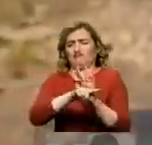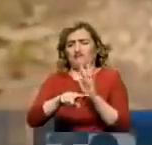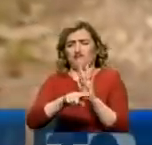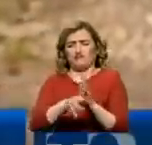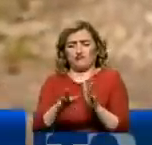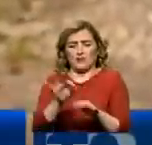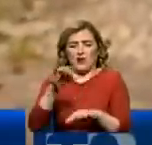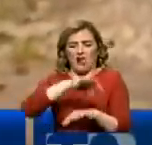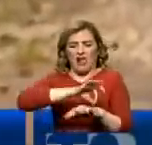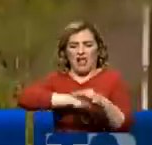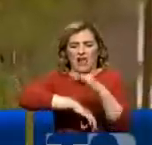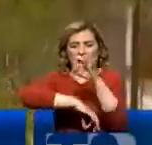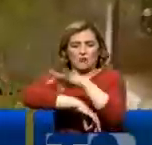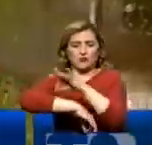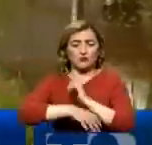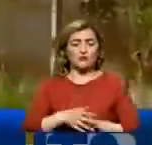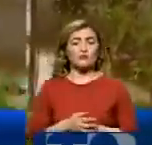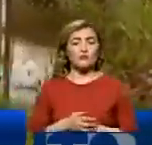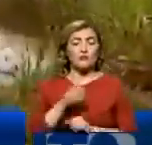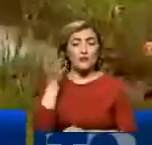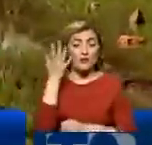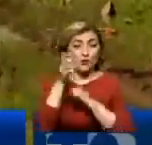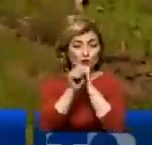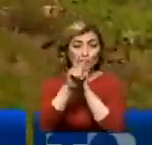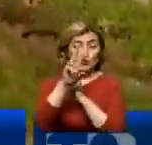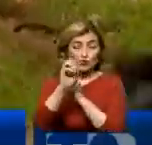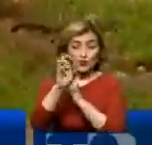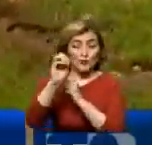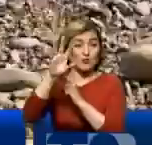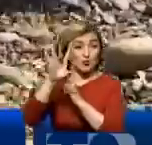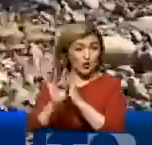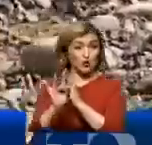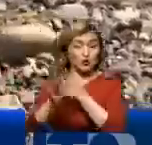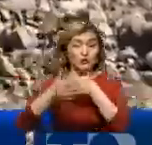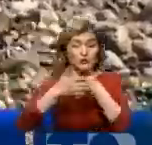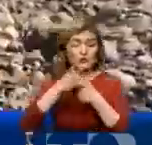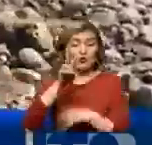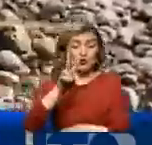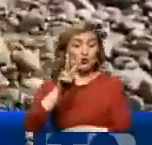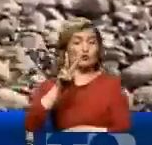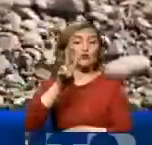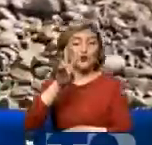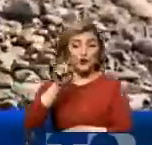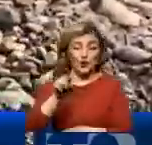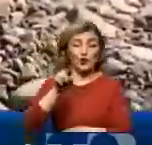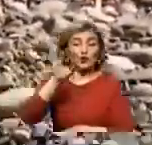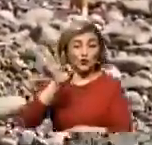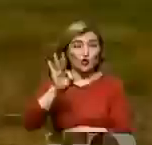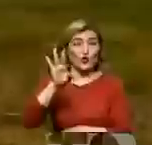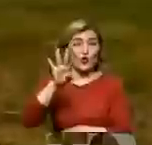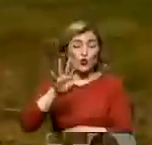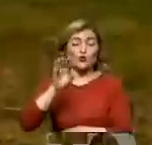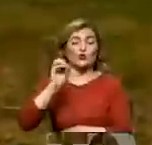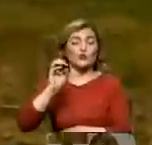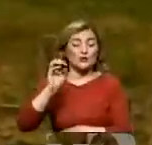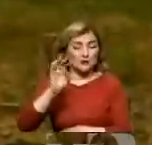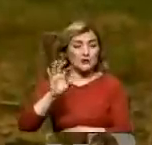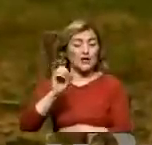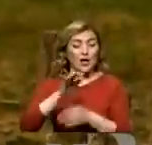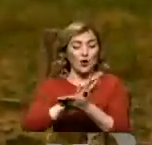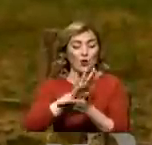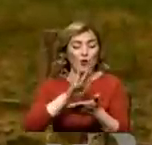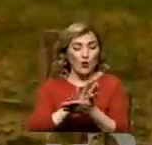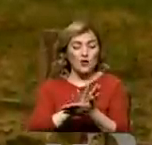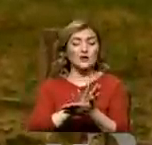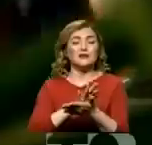vemos. Desde el 2008 fueron cerradas 2.490 escuelas unidocentes en el régimen Costa. En la